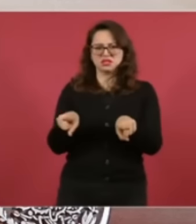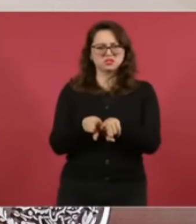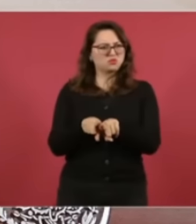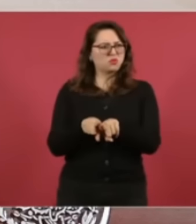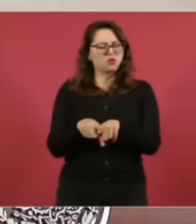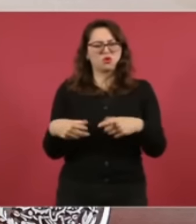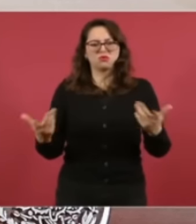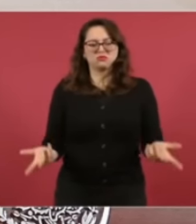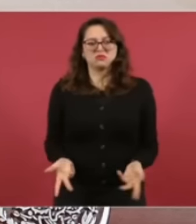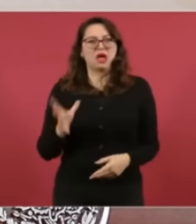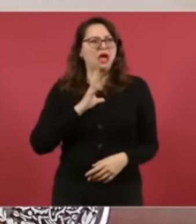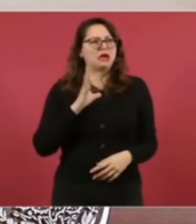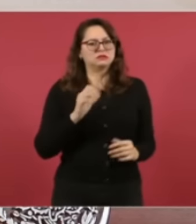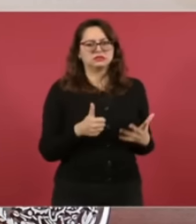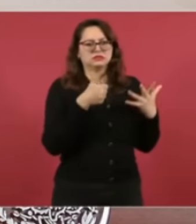como 6,